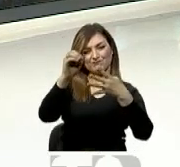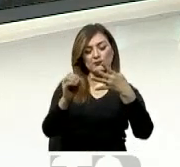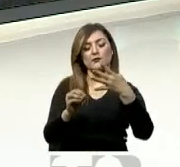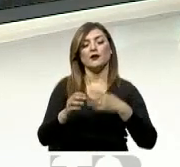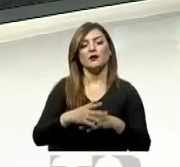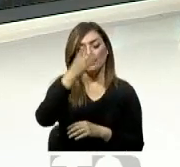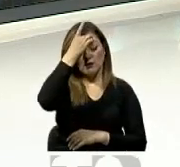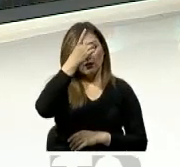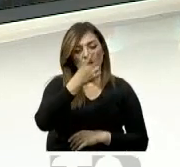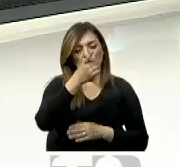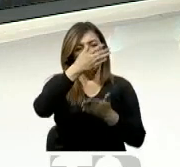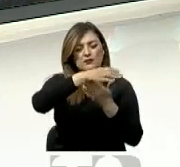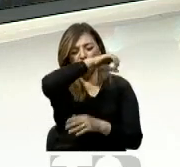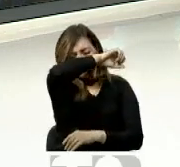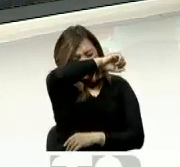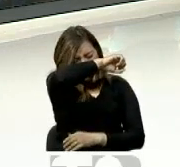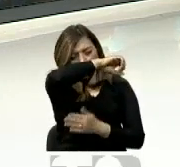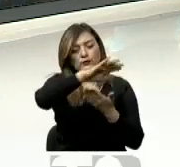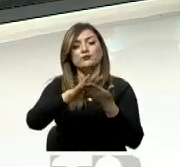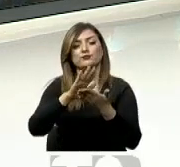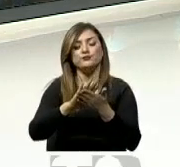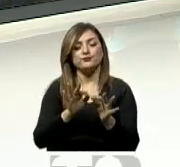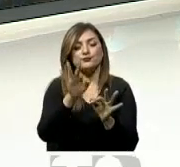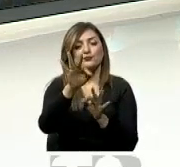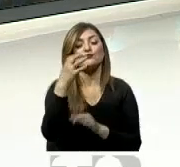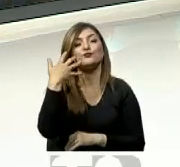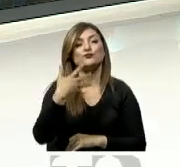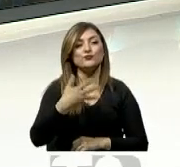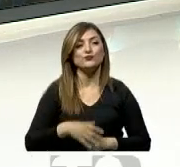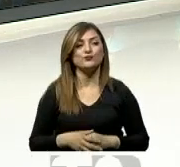Superior decidió suspender la convocatoria y programarla para otra fecha.